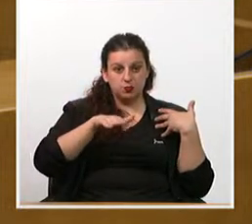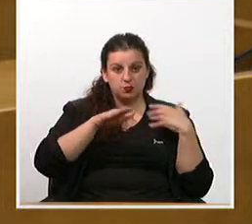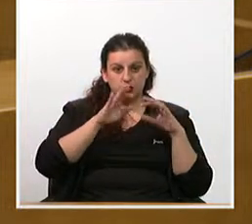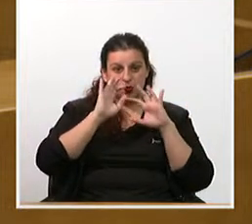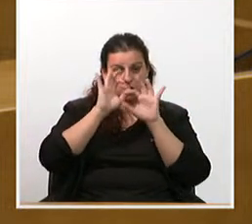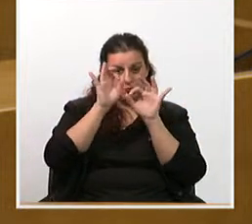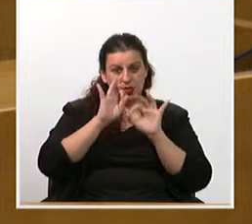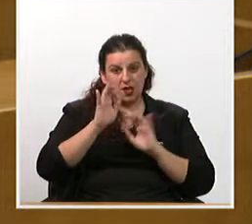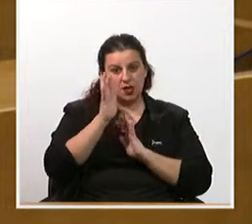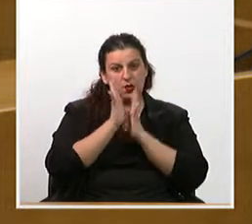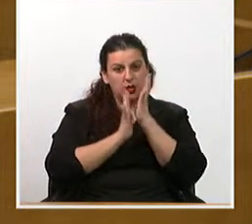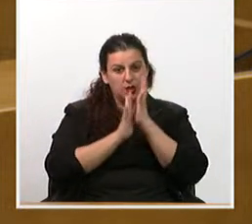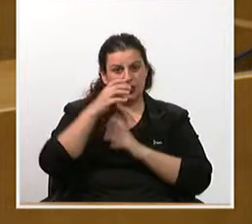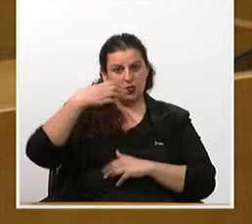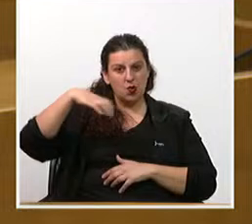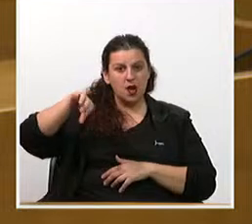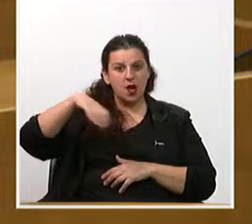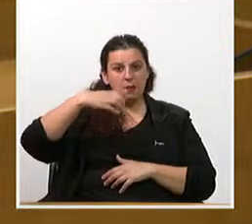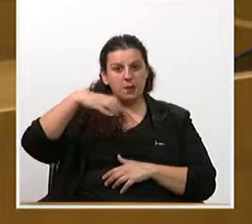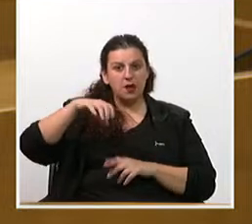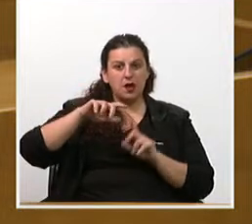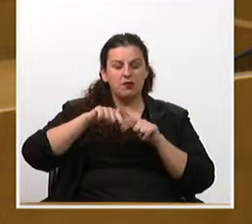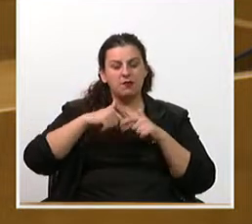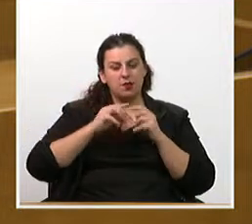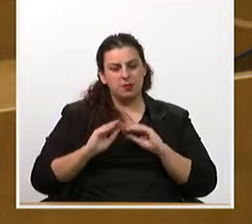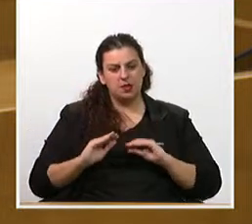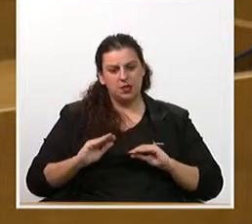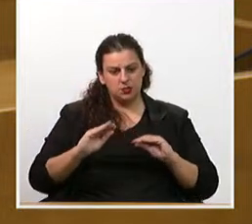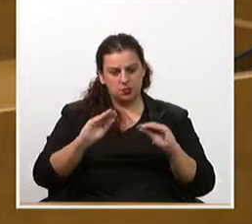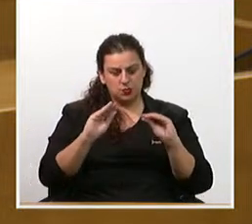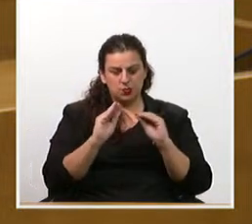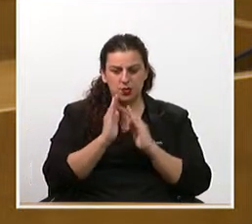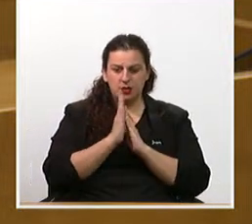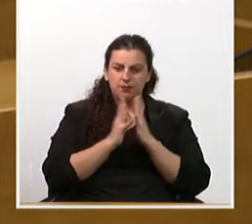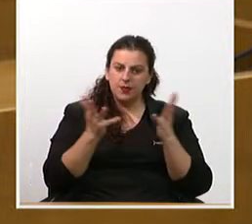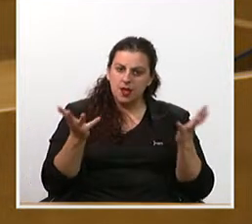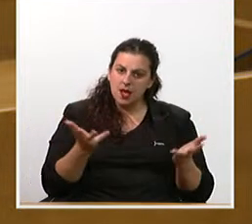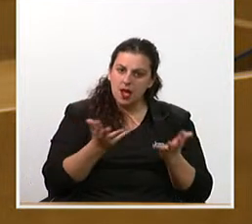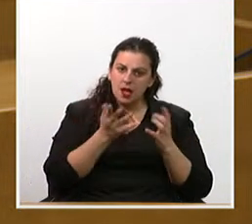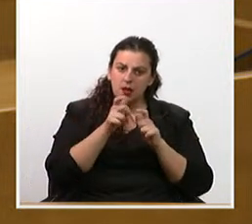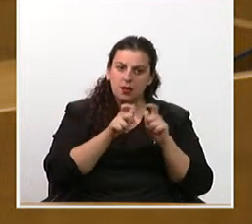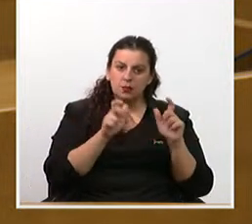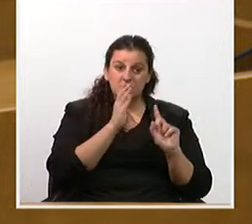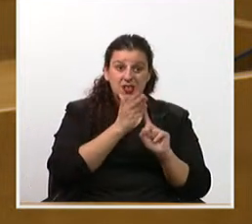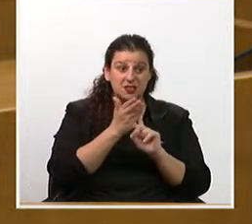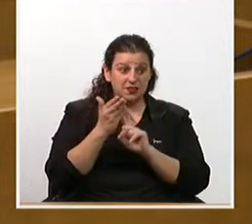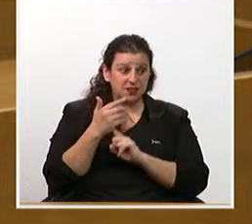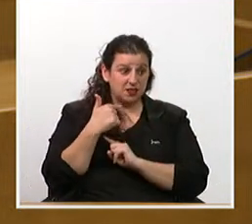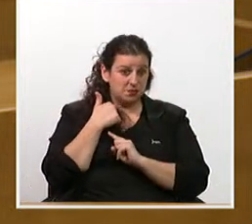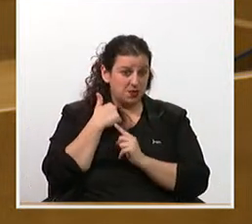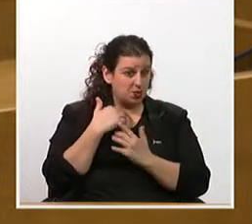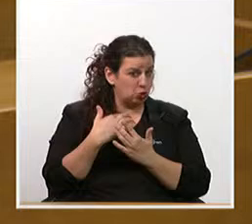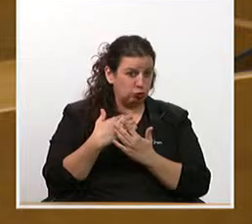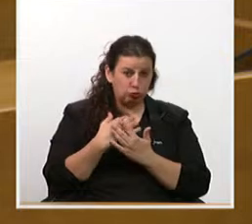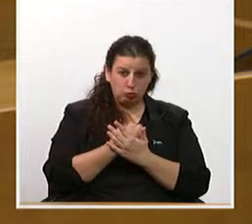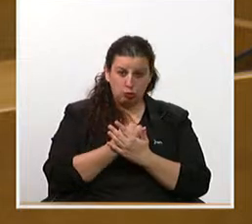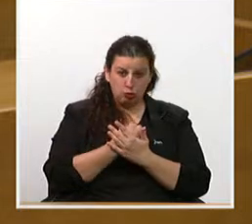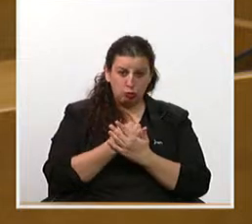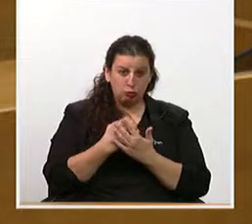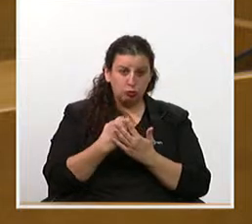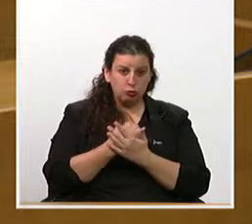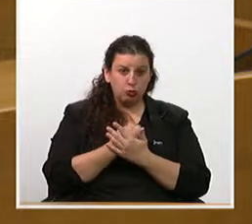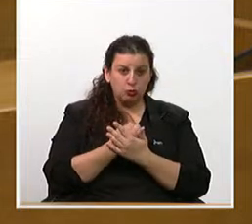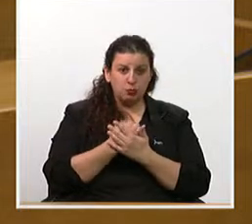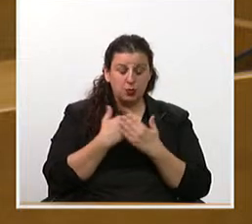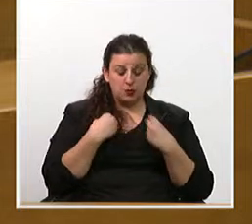campanar y a sus familiares dando aliento también a aquellos afectados que lo han perdido todo todo menos gracias a